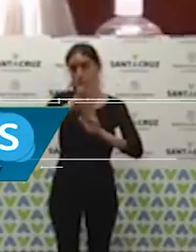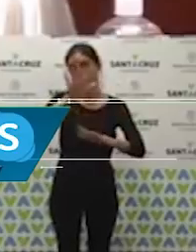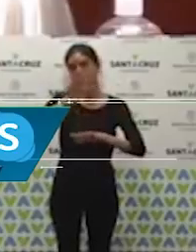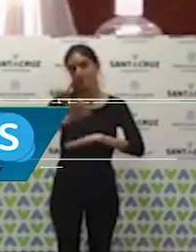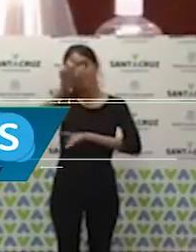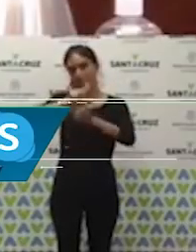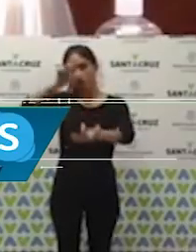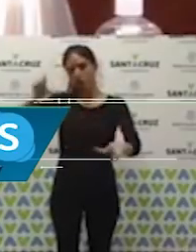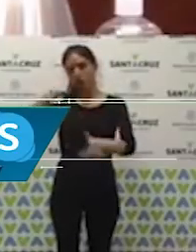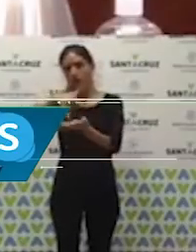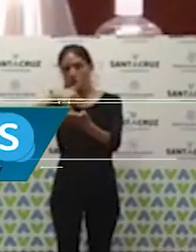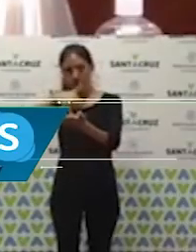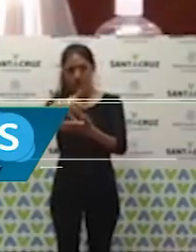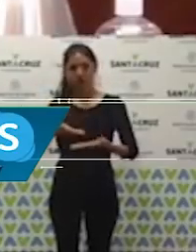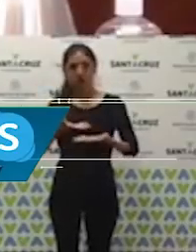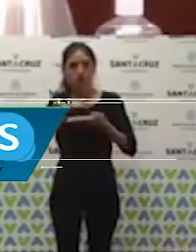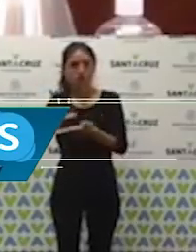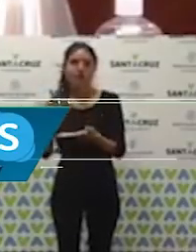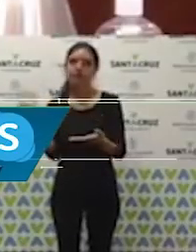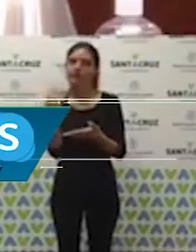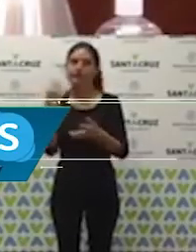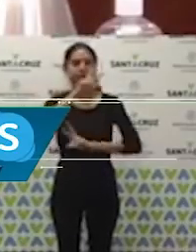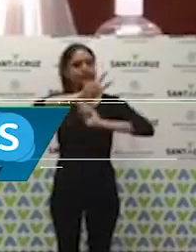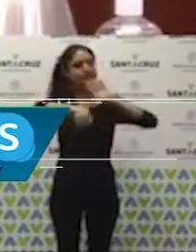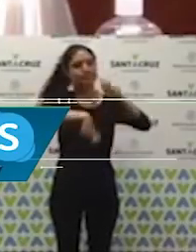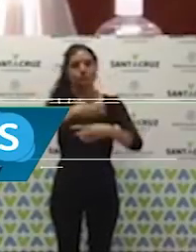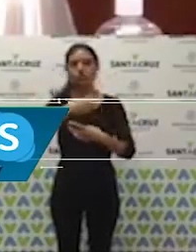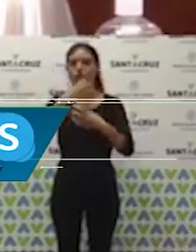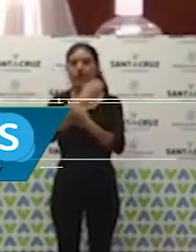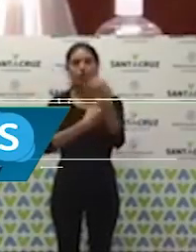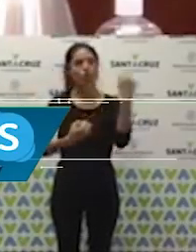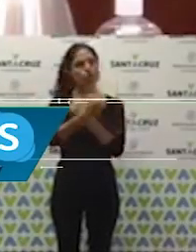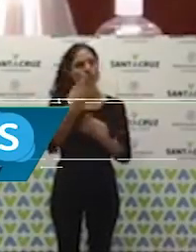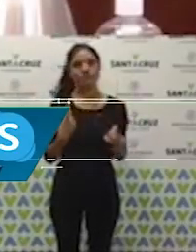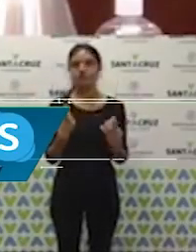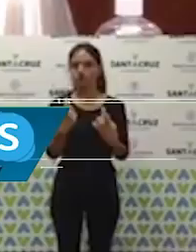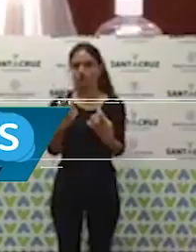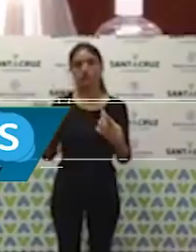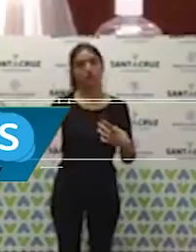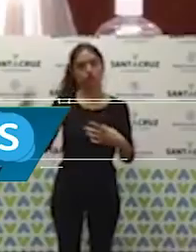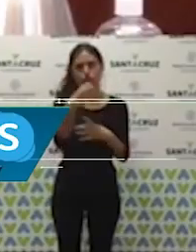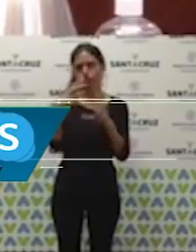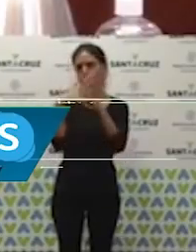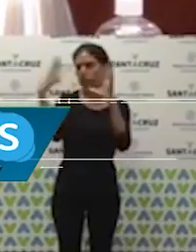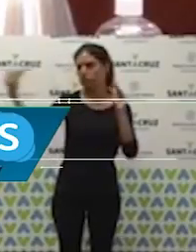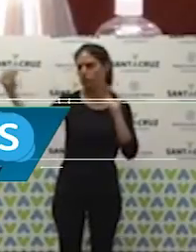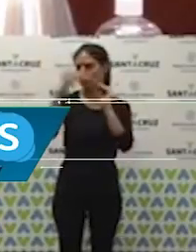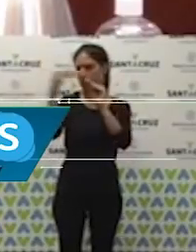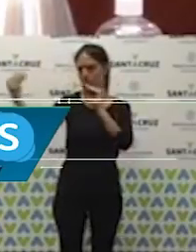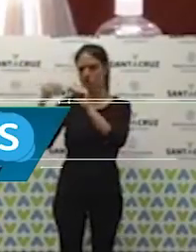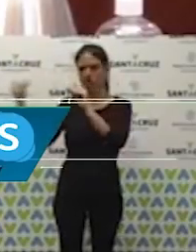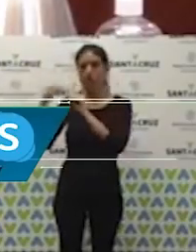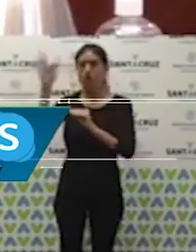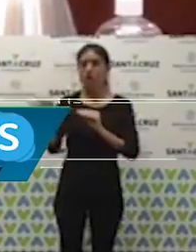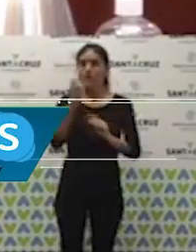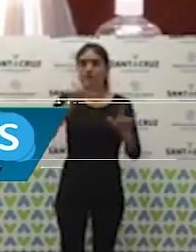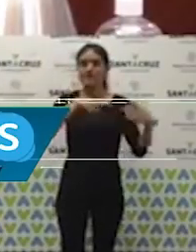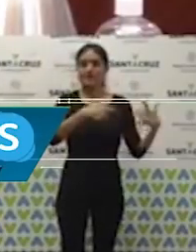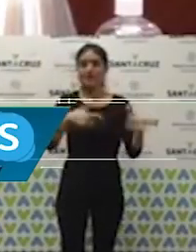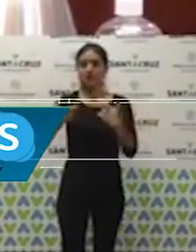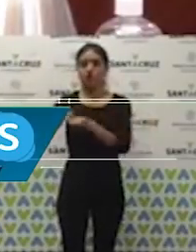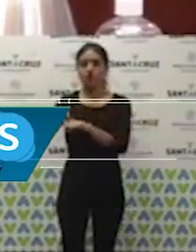integrantes. Y en este caso, en la campaña de Santa Cruz, salieron elegidos Matilde Zamudio, abogada, y Juan Ramón